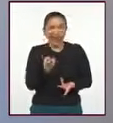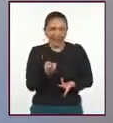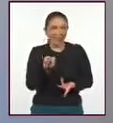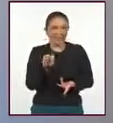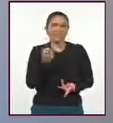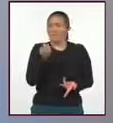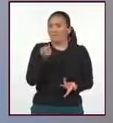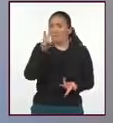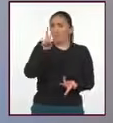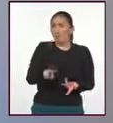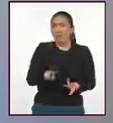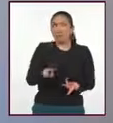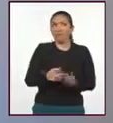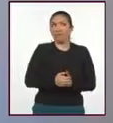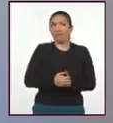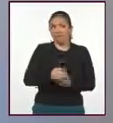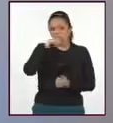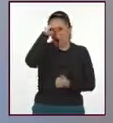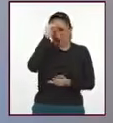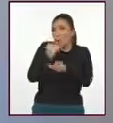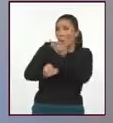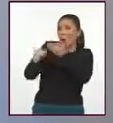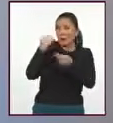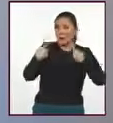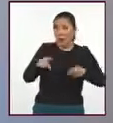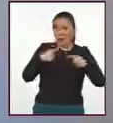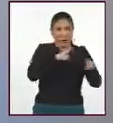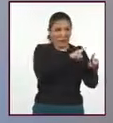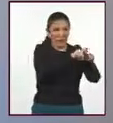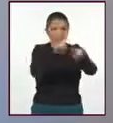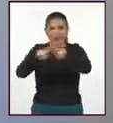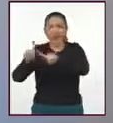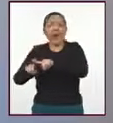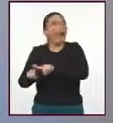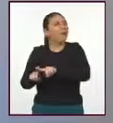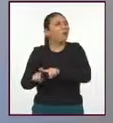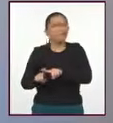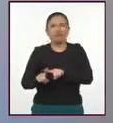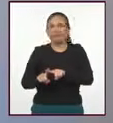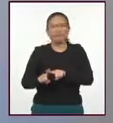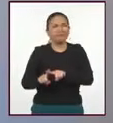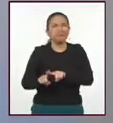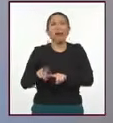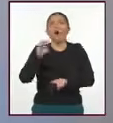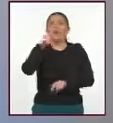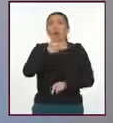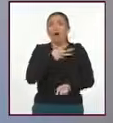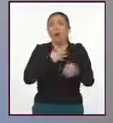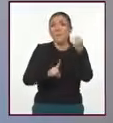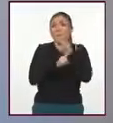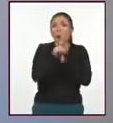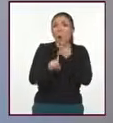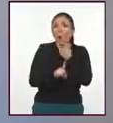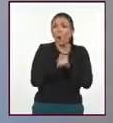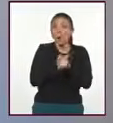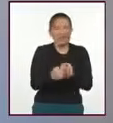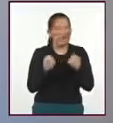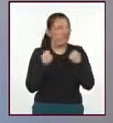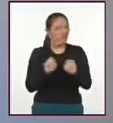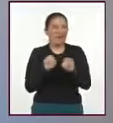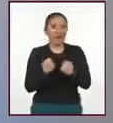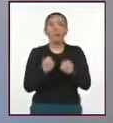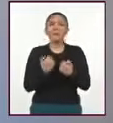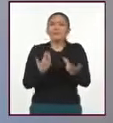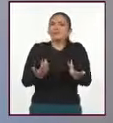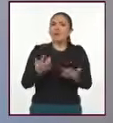realmente pues no somos tan distintos como pensamos. Incluso cuando uno llega a tener un problema emocional muy fuerte, hay veces